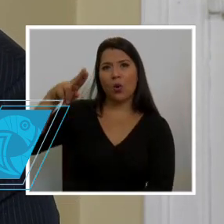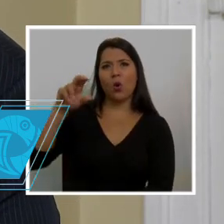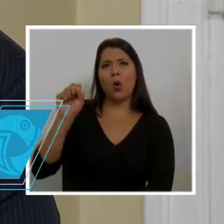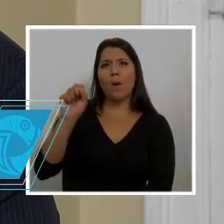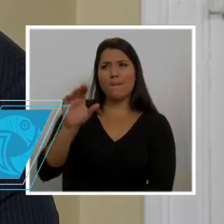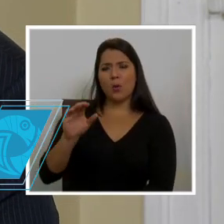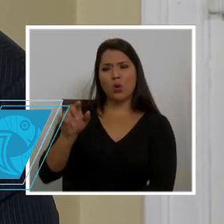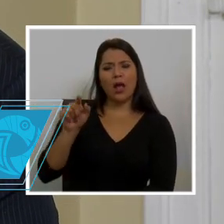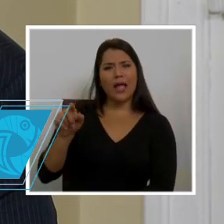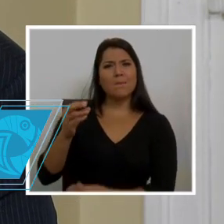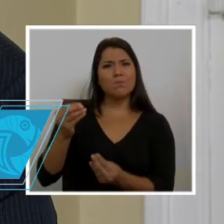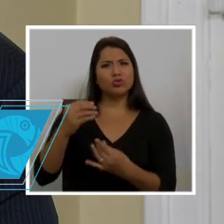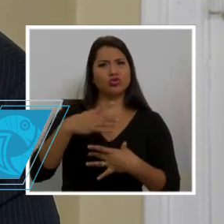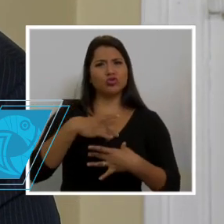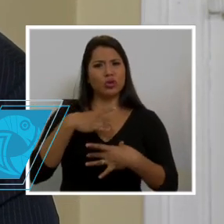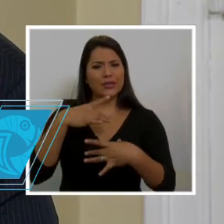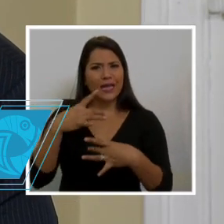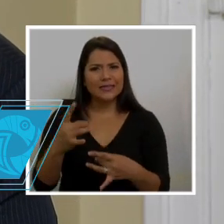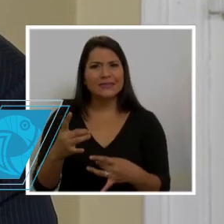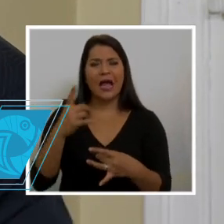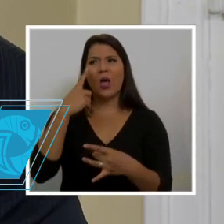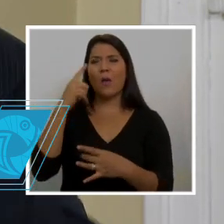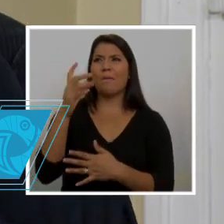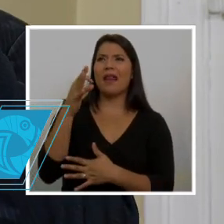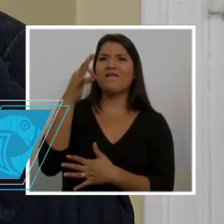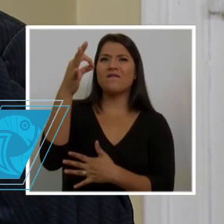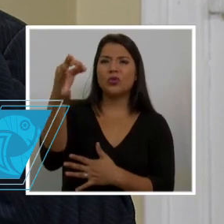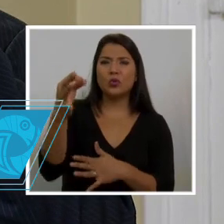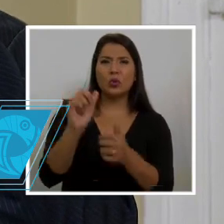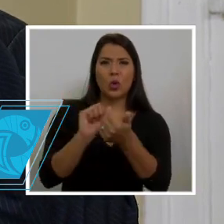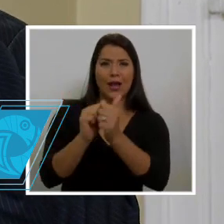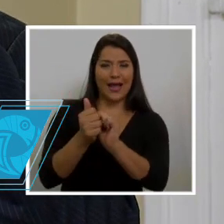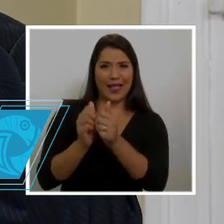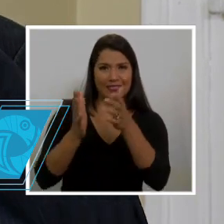en un futuro, una futura candidatura por candidatura de la unidad,